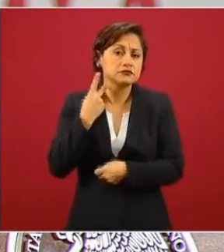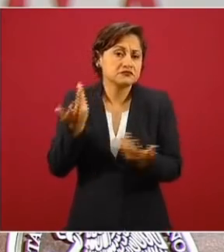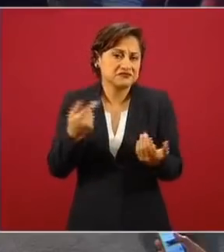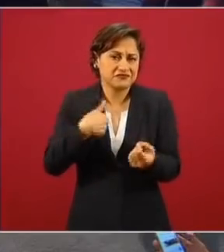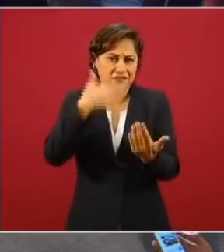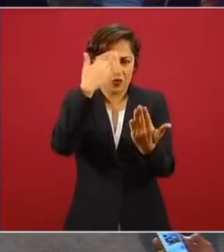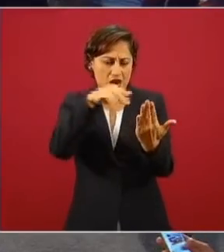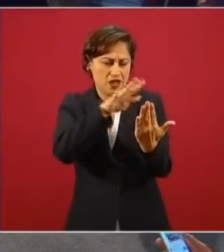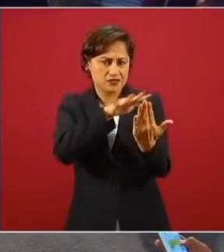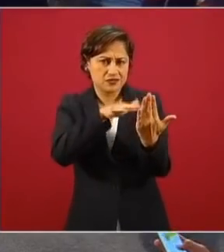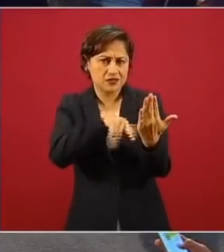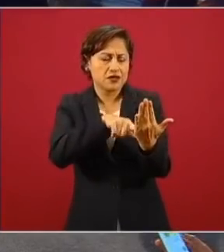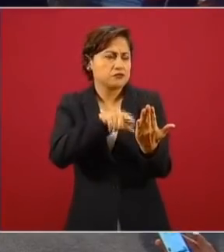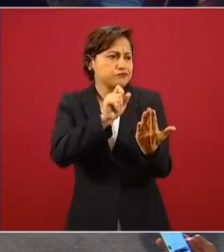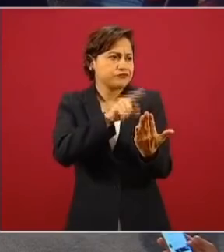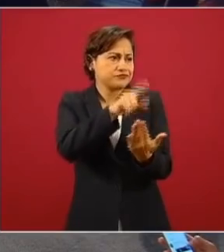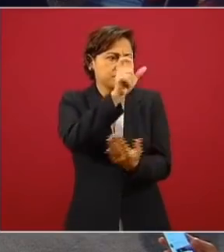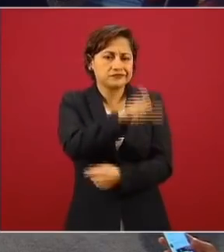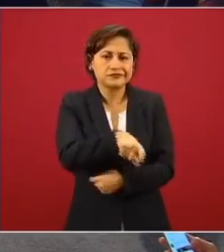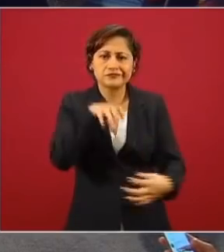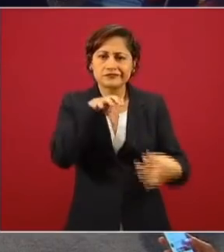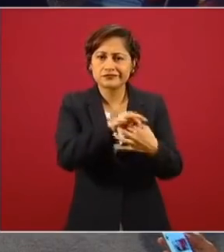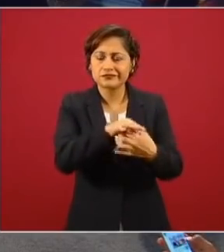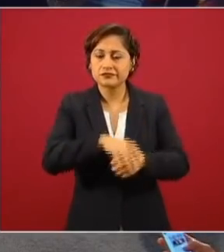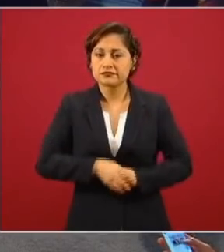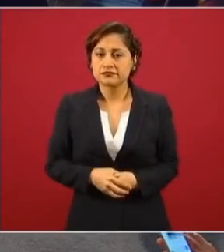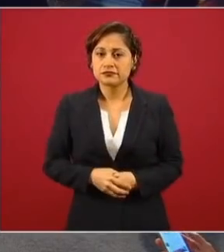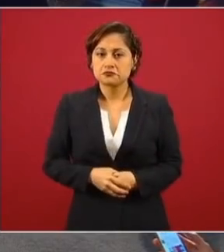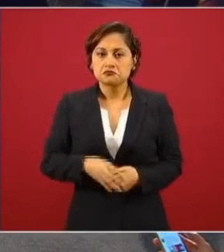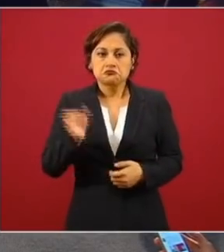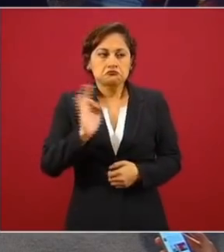y que si se agrupan y que si